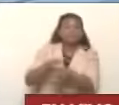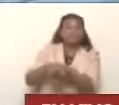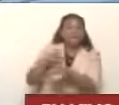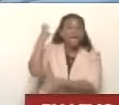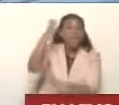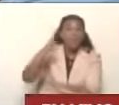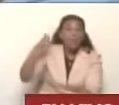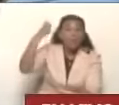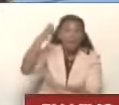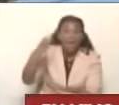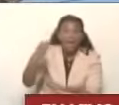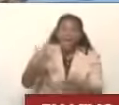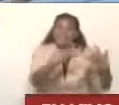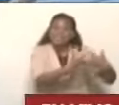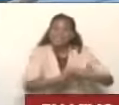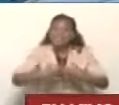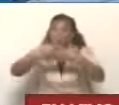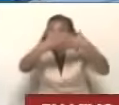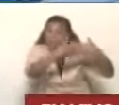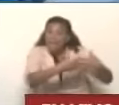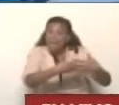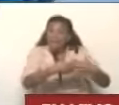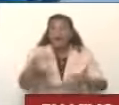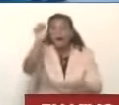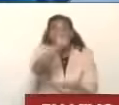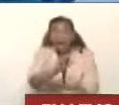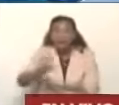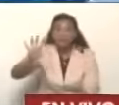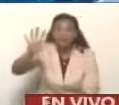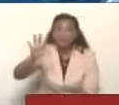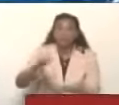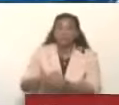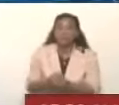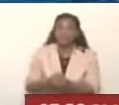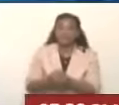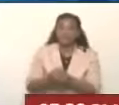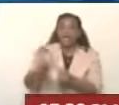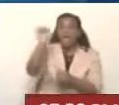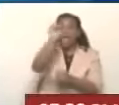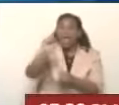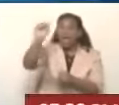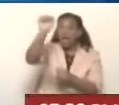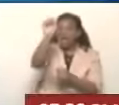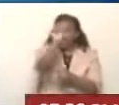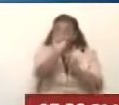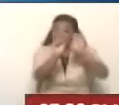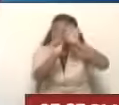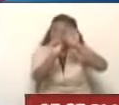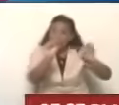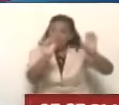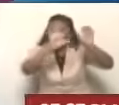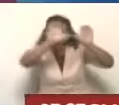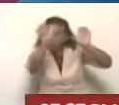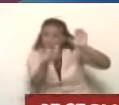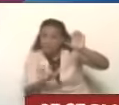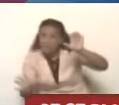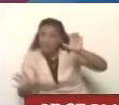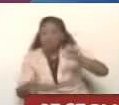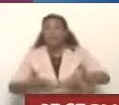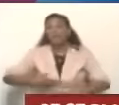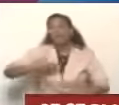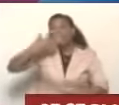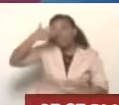europeas, estadounidenses, asiáticas, euroasiáticas, del mundo musulmán,